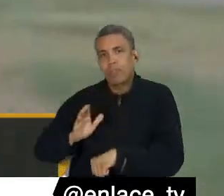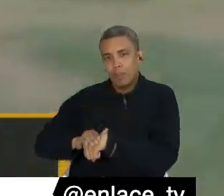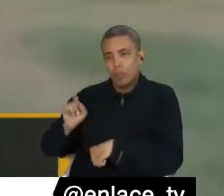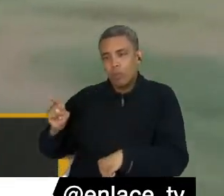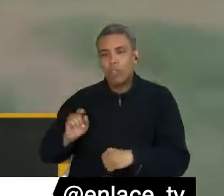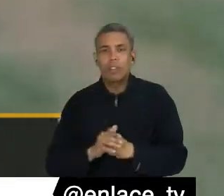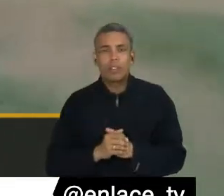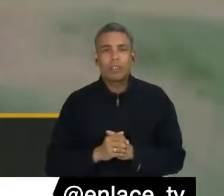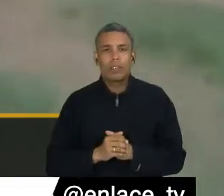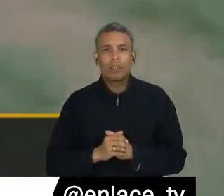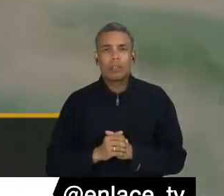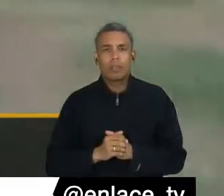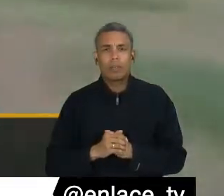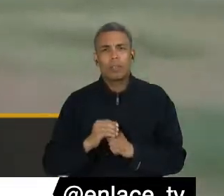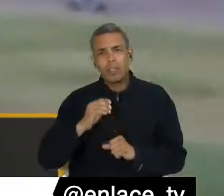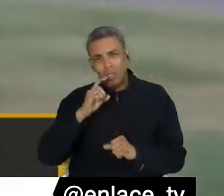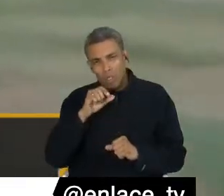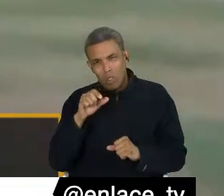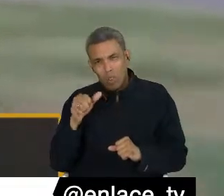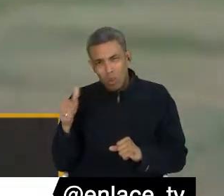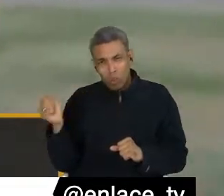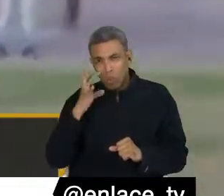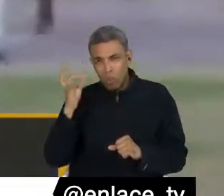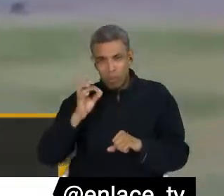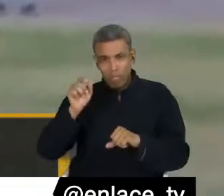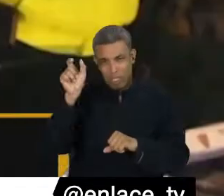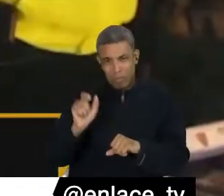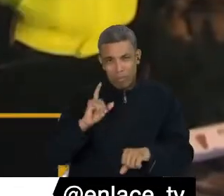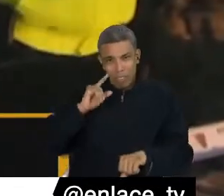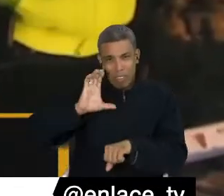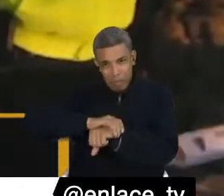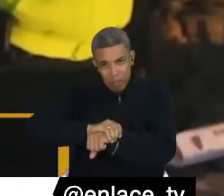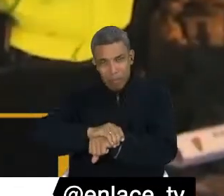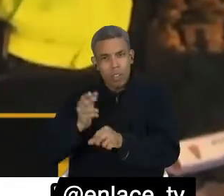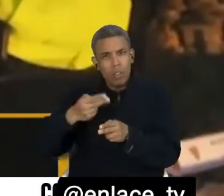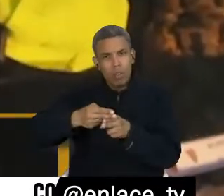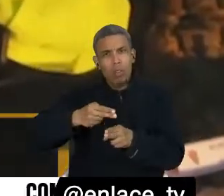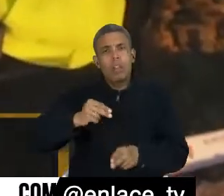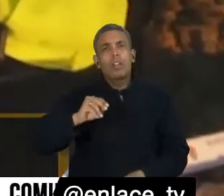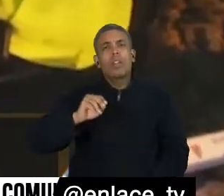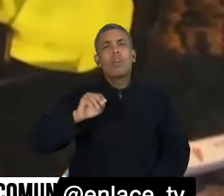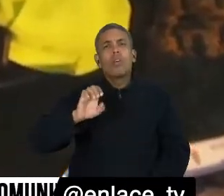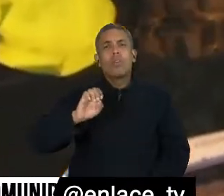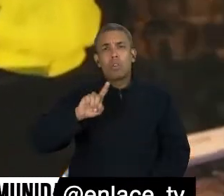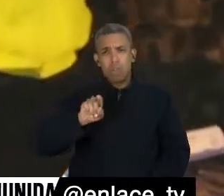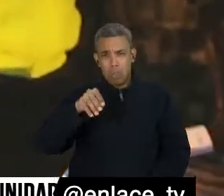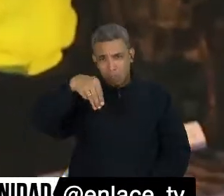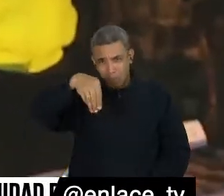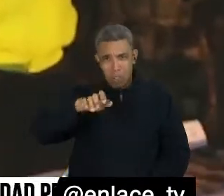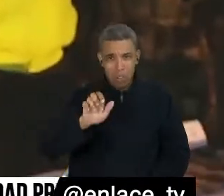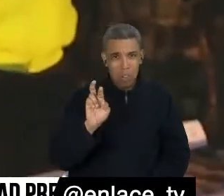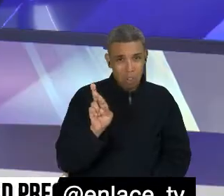este operativo también fue capturado otro presunto guerrillero del ELN identificado como Osmer Augusto